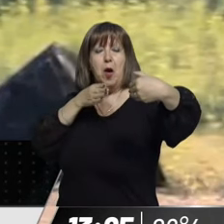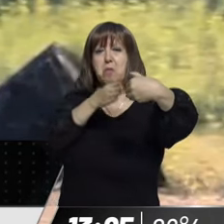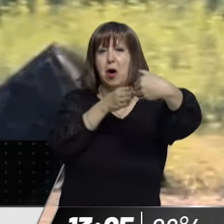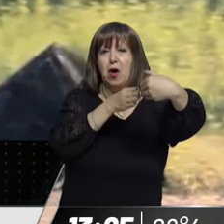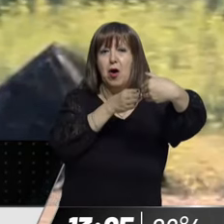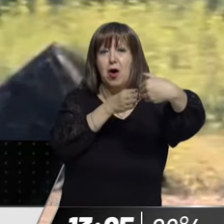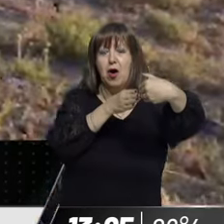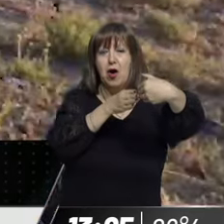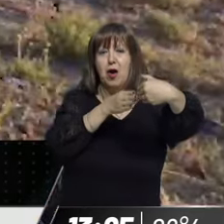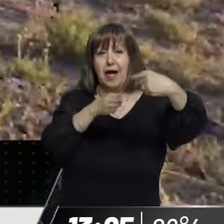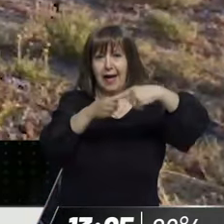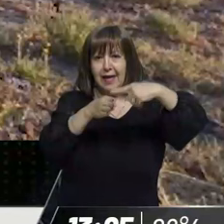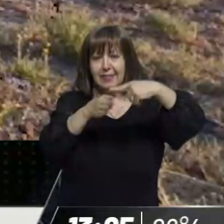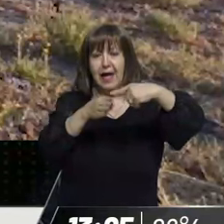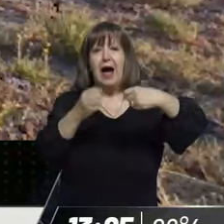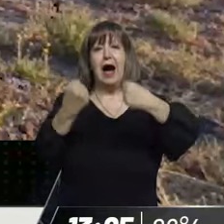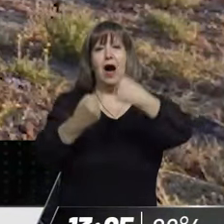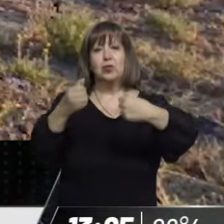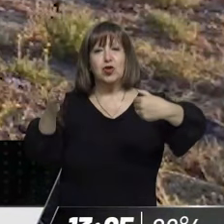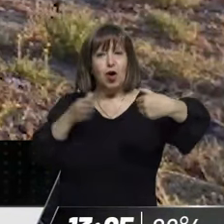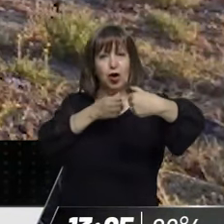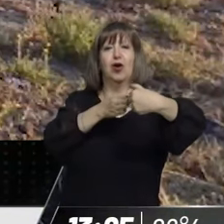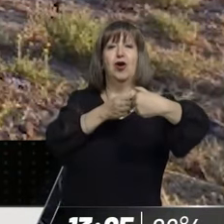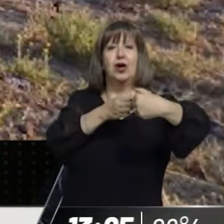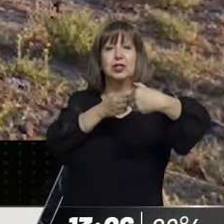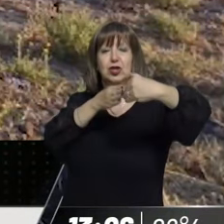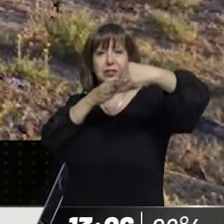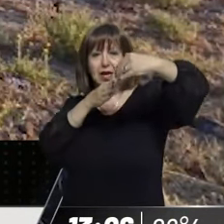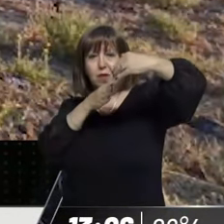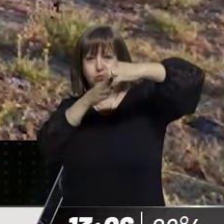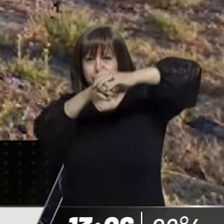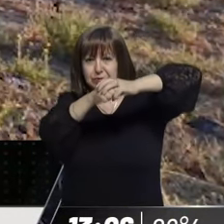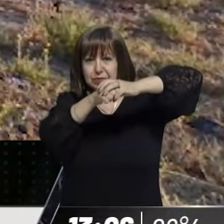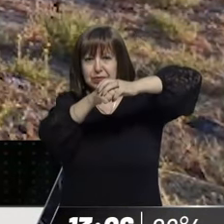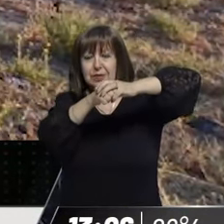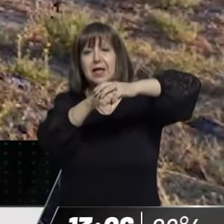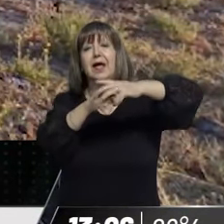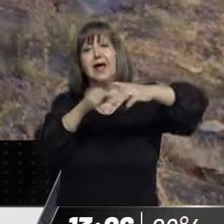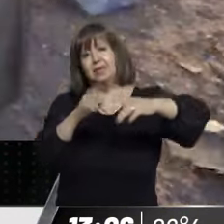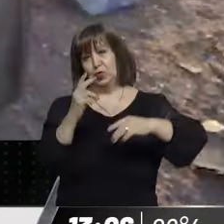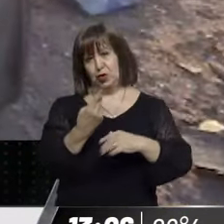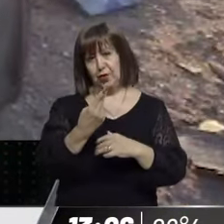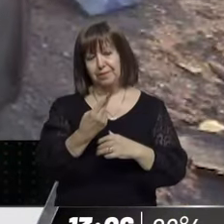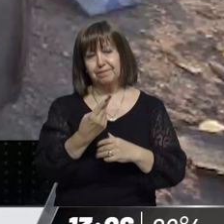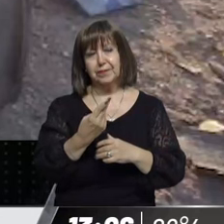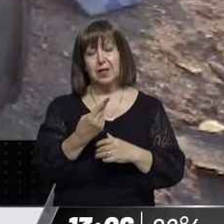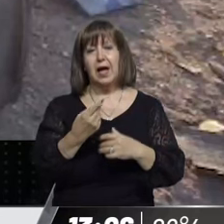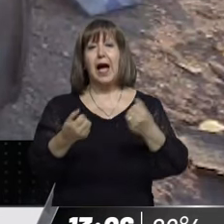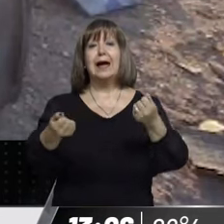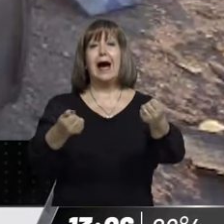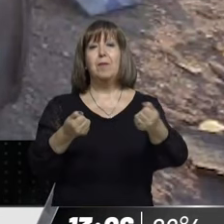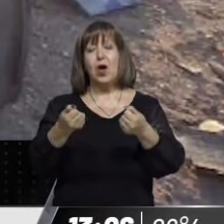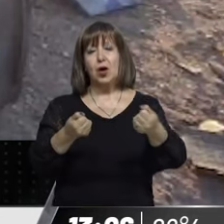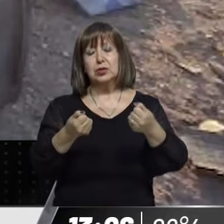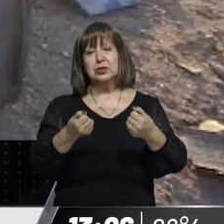dirección contraria. Por este siniestro, el conductor del Palio queda atrapado entre los hierros y pierde la vida. El camión continuó